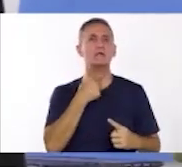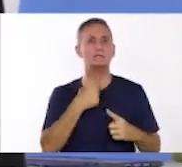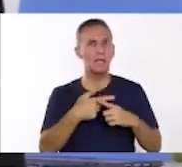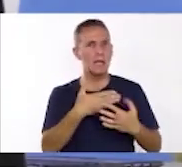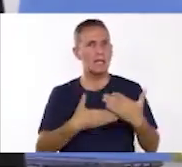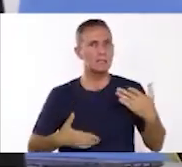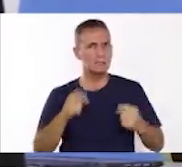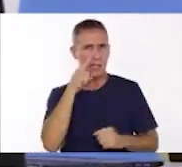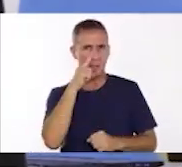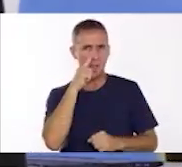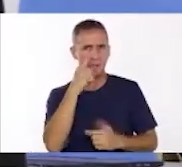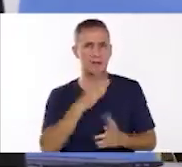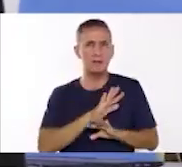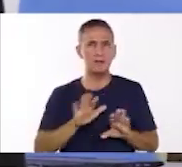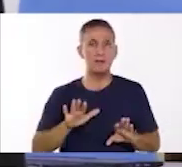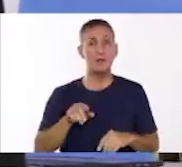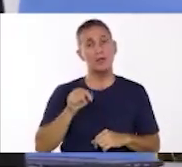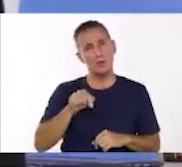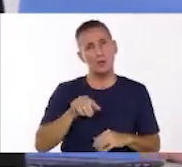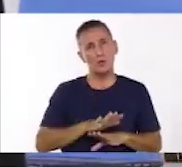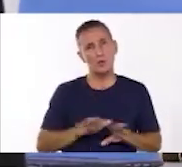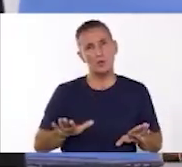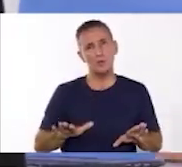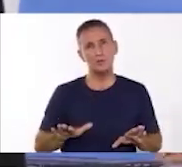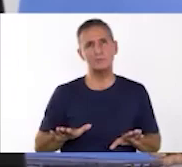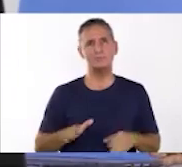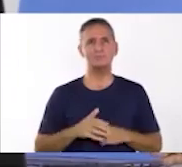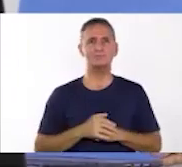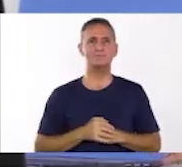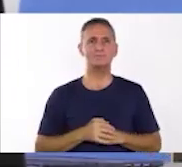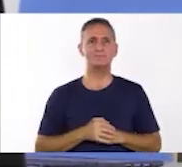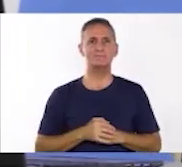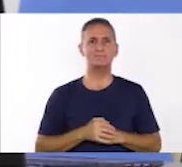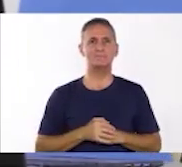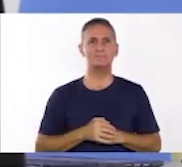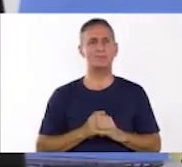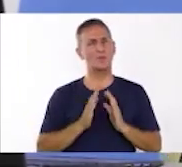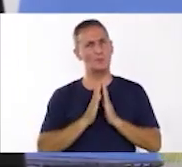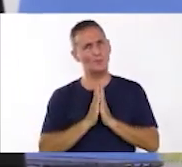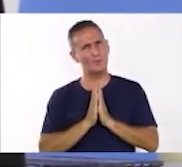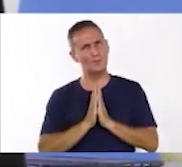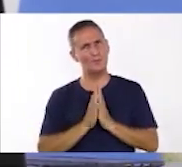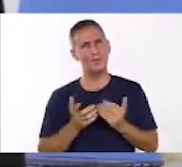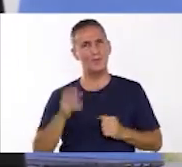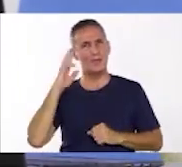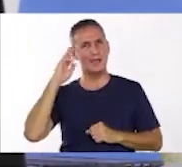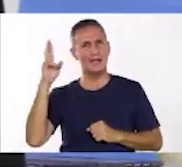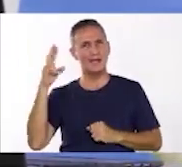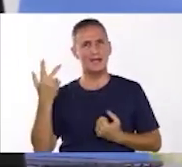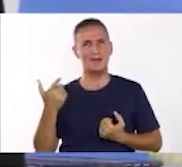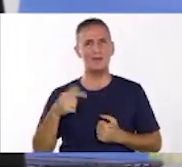comprensión, que así le puede salir en su prueba final. Y